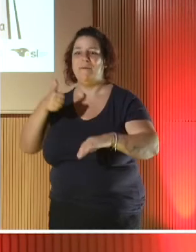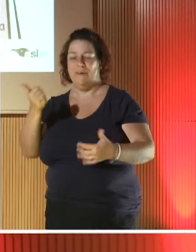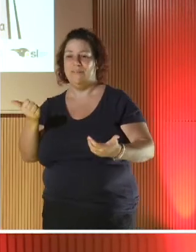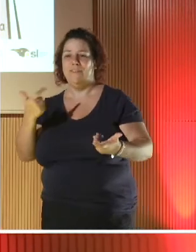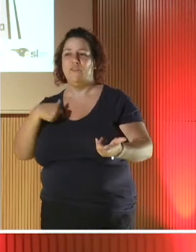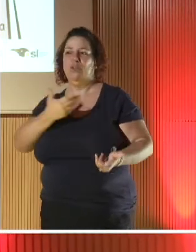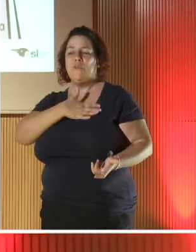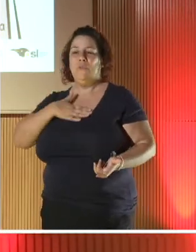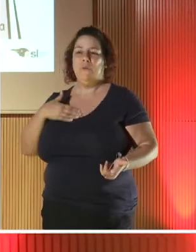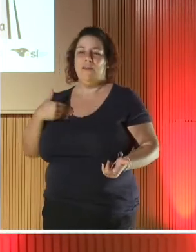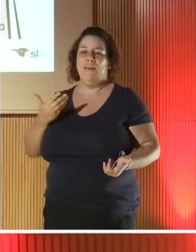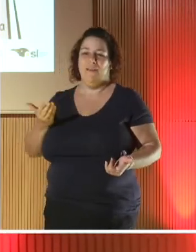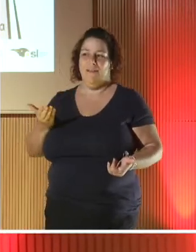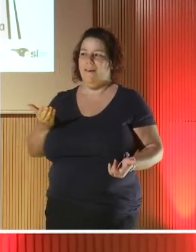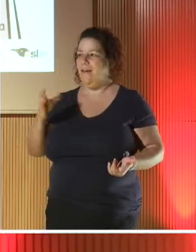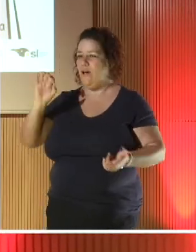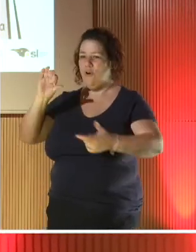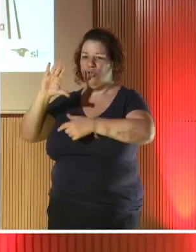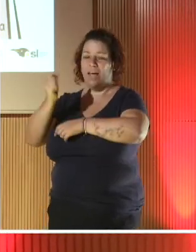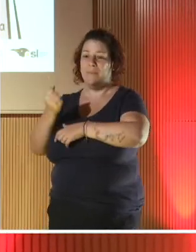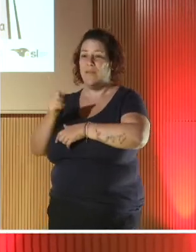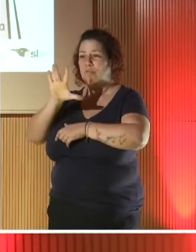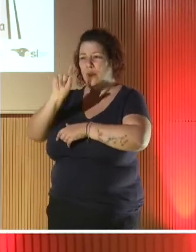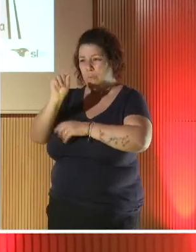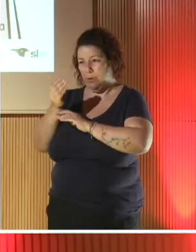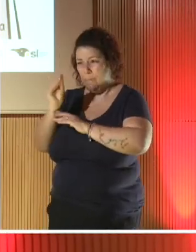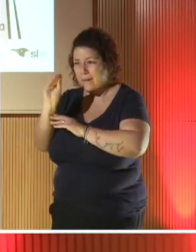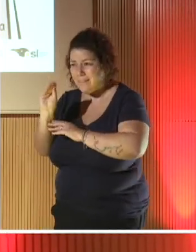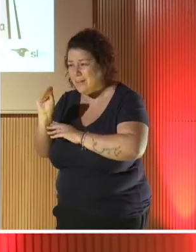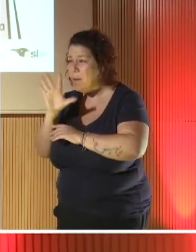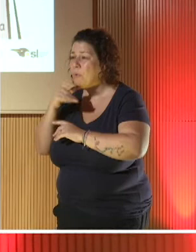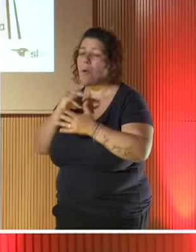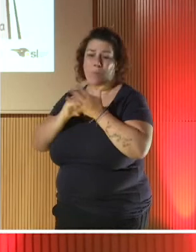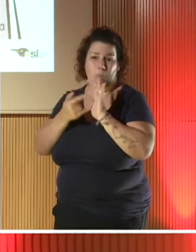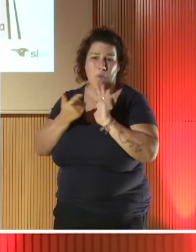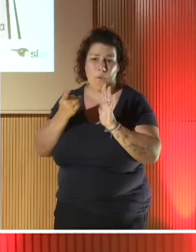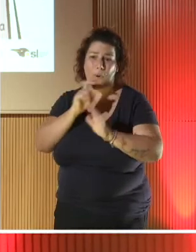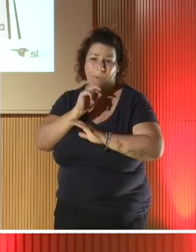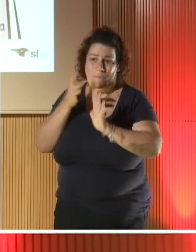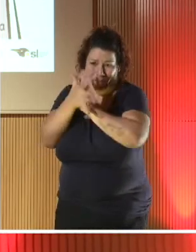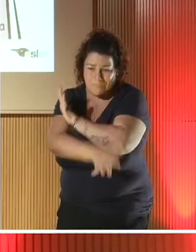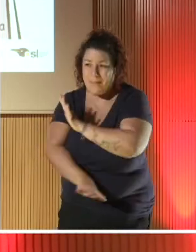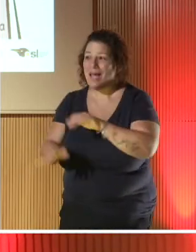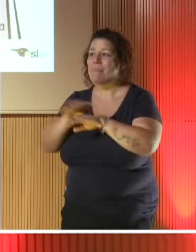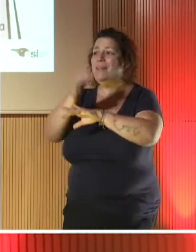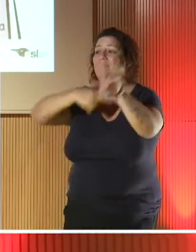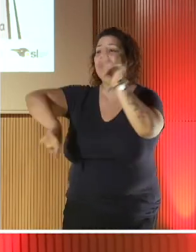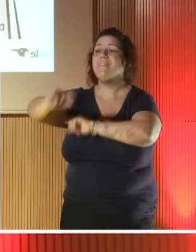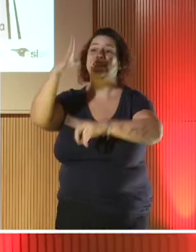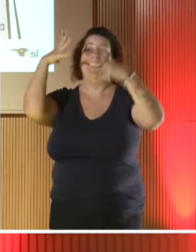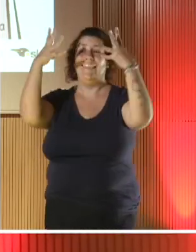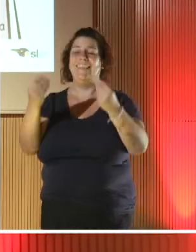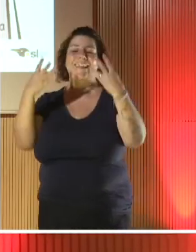quería que Óscar me diese 5 minuticos más, porque como veis es un método complicado para explicarlo, pero era para que entendáis